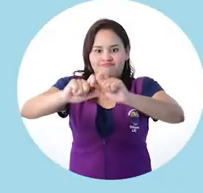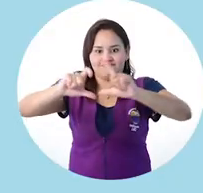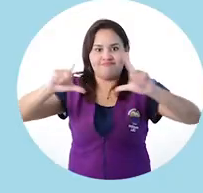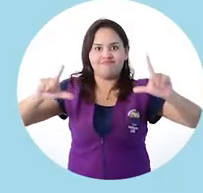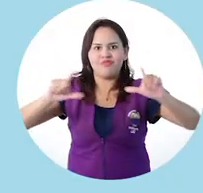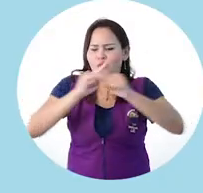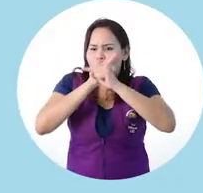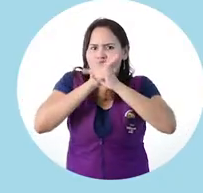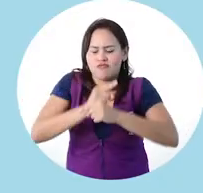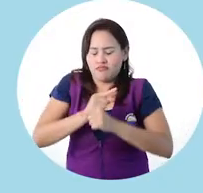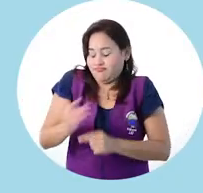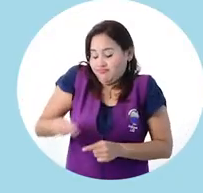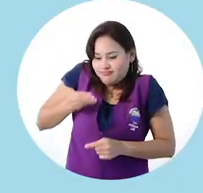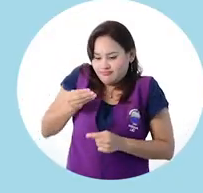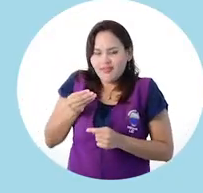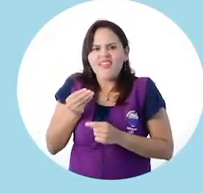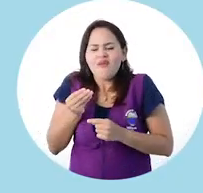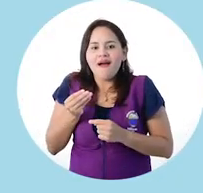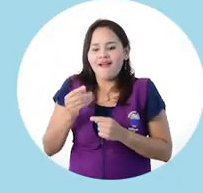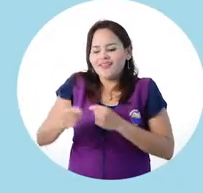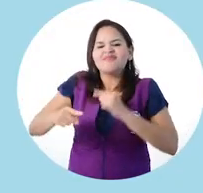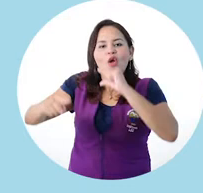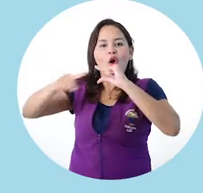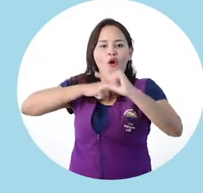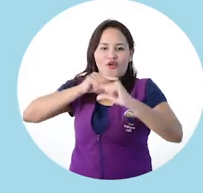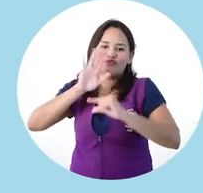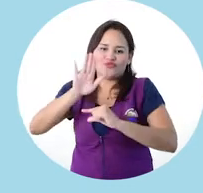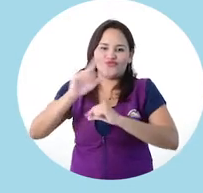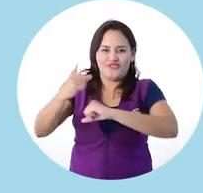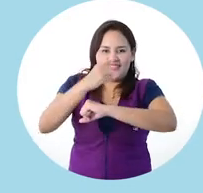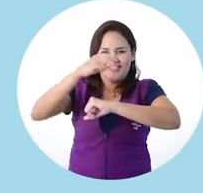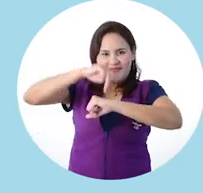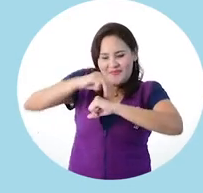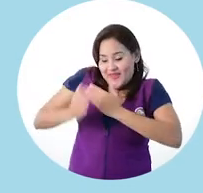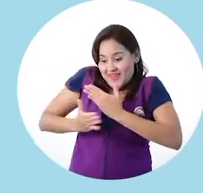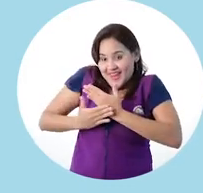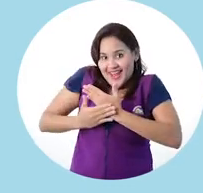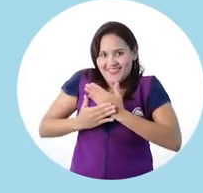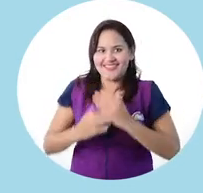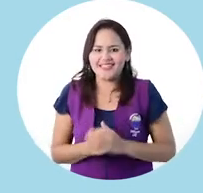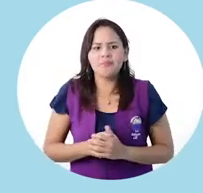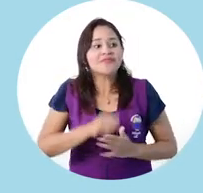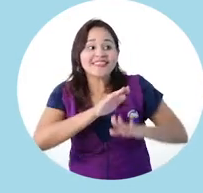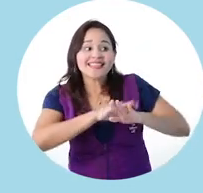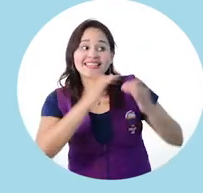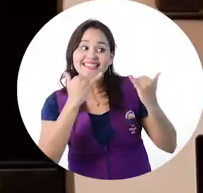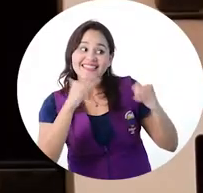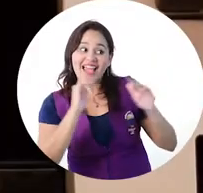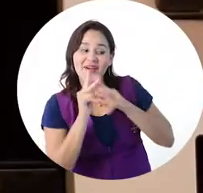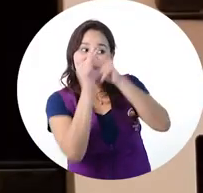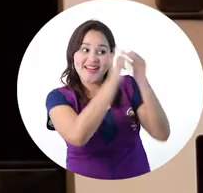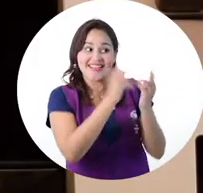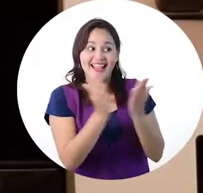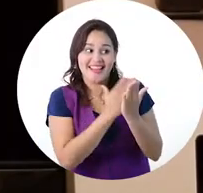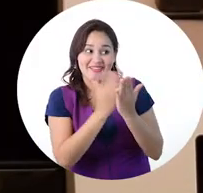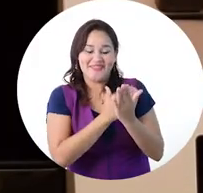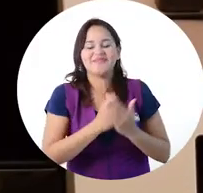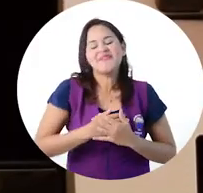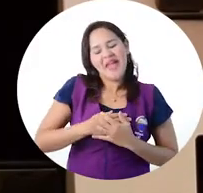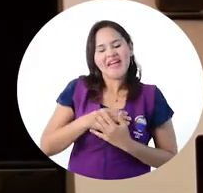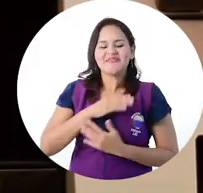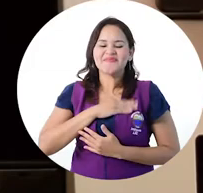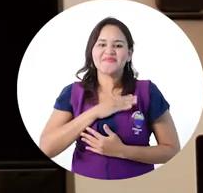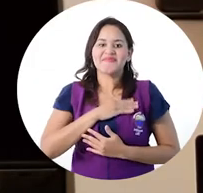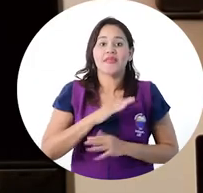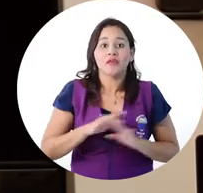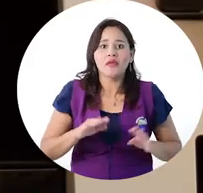recibirás un correo electrónico institucional con la información detallada del material bibliográfico prestado si intentaste prestar un